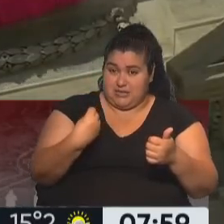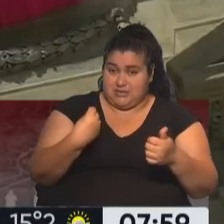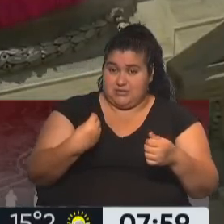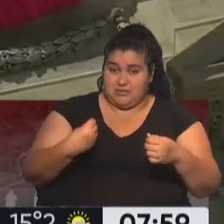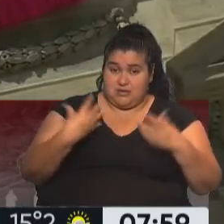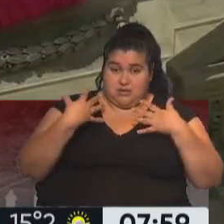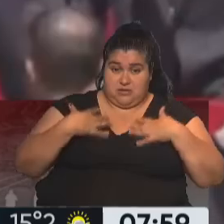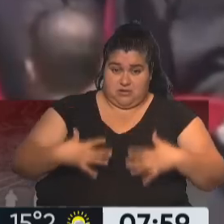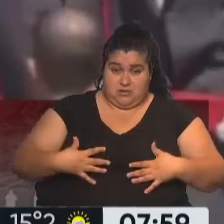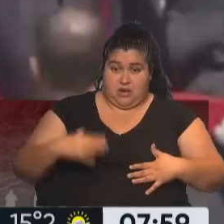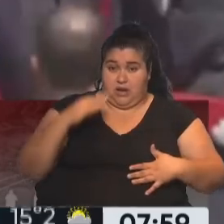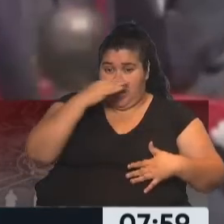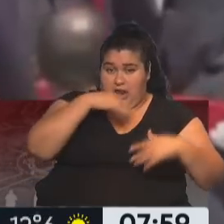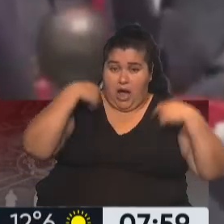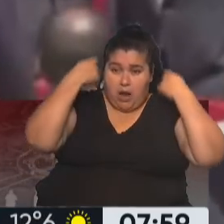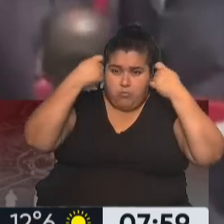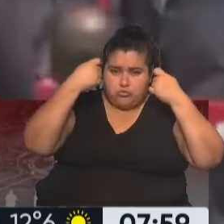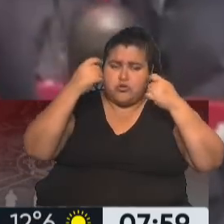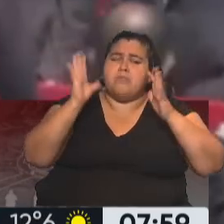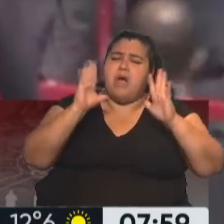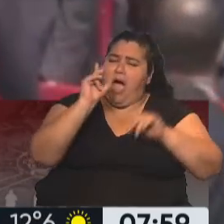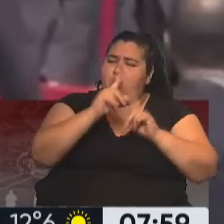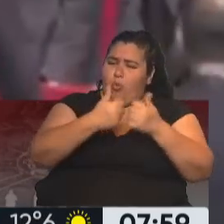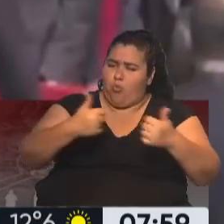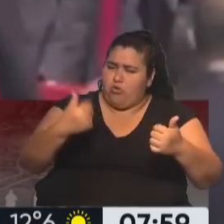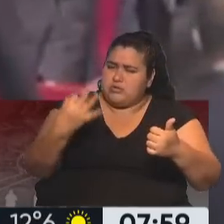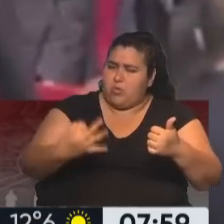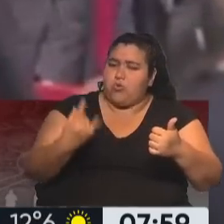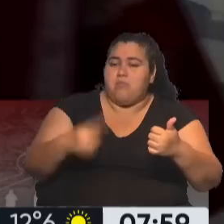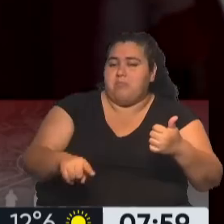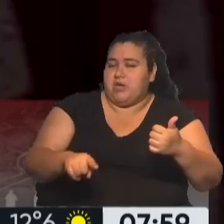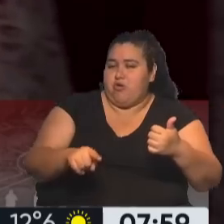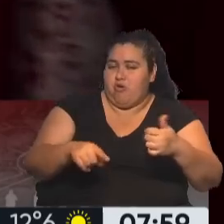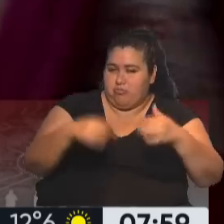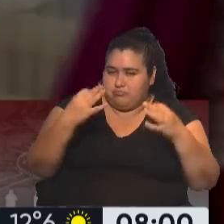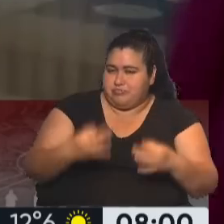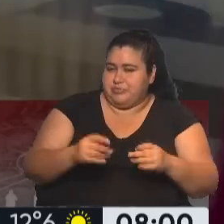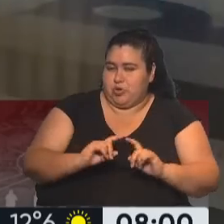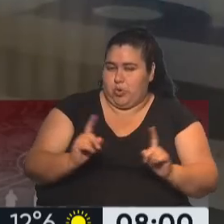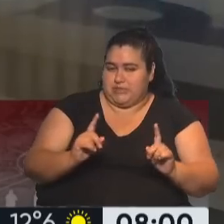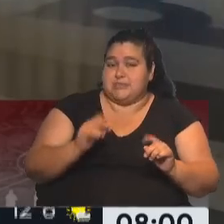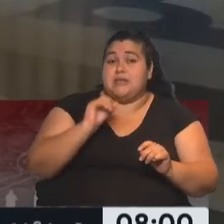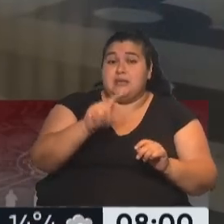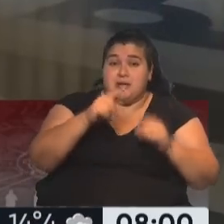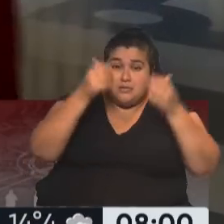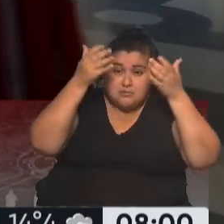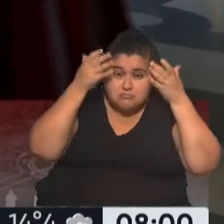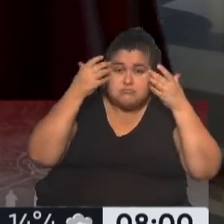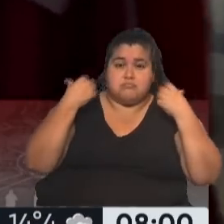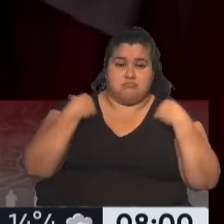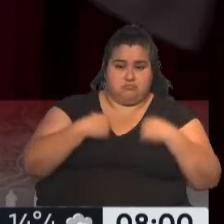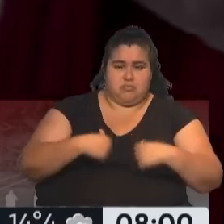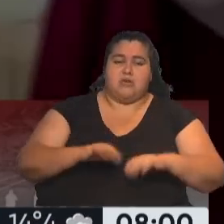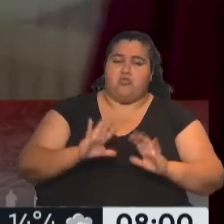son jesuitas. Puede que haya alguno, pero no. Eso es gente del protocolo de las